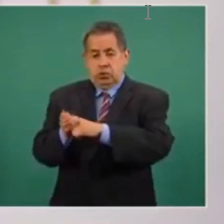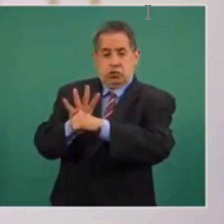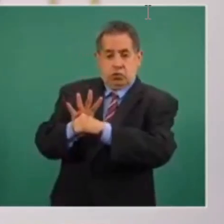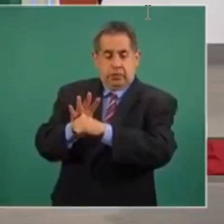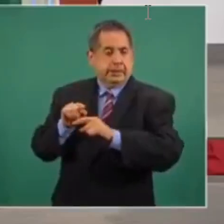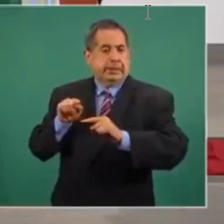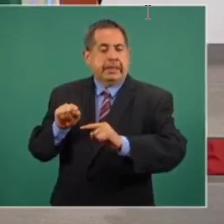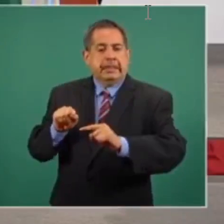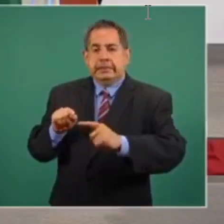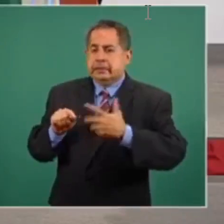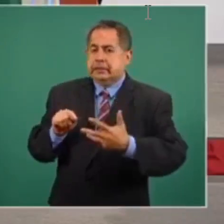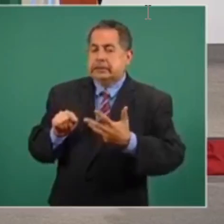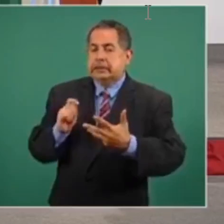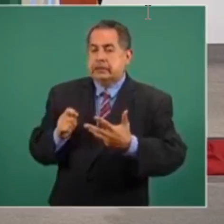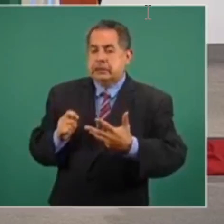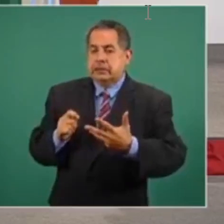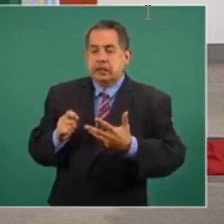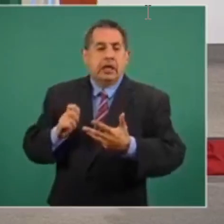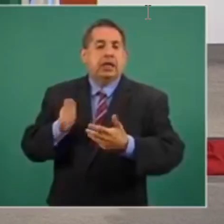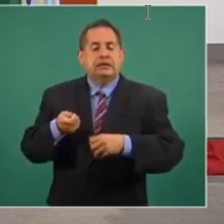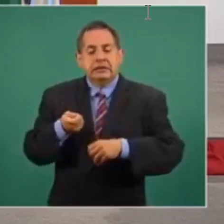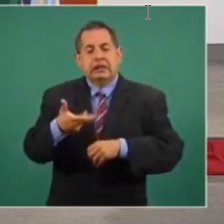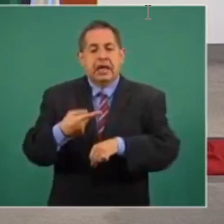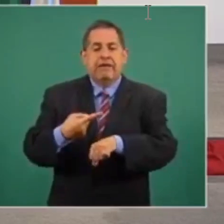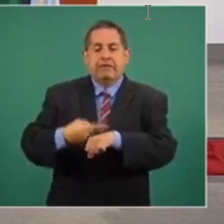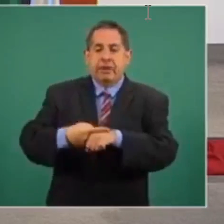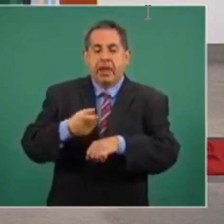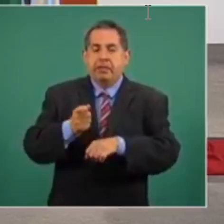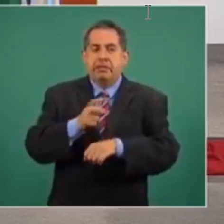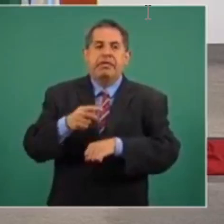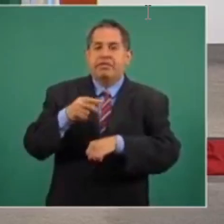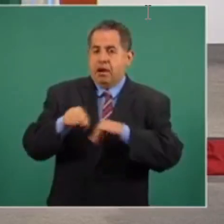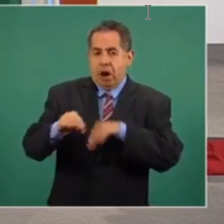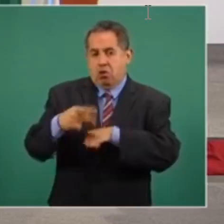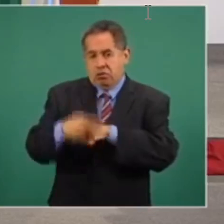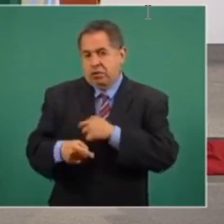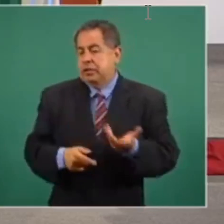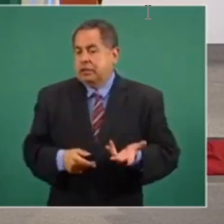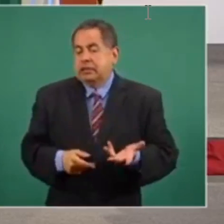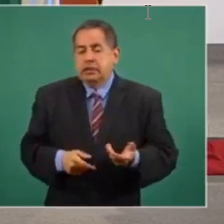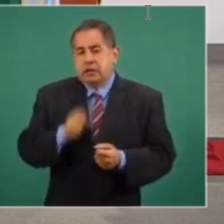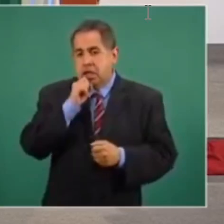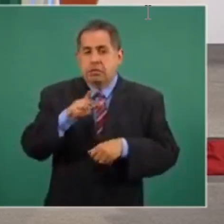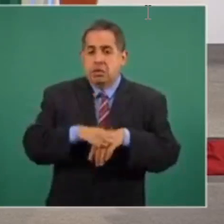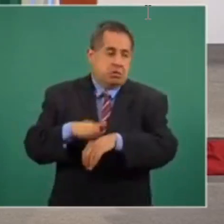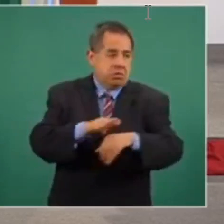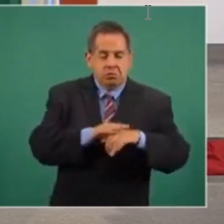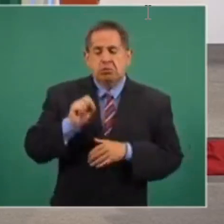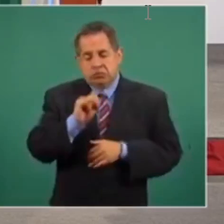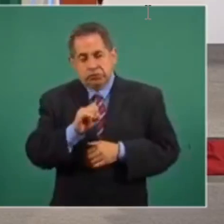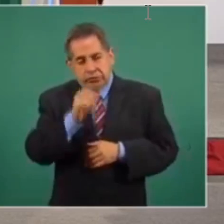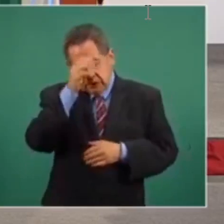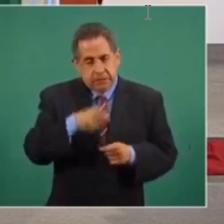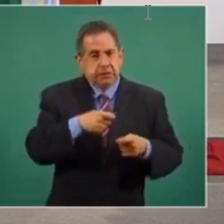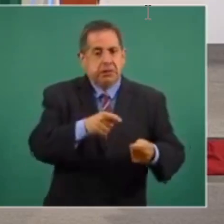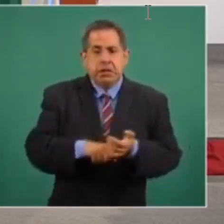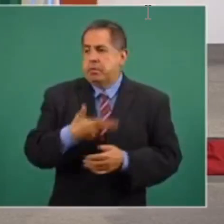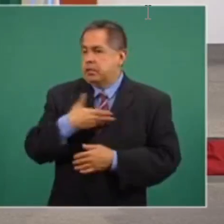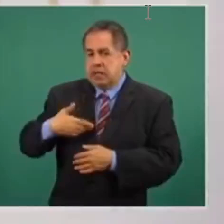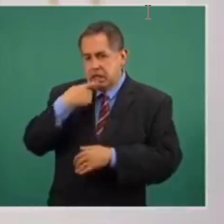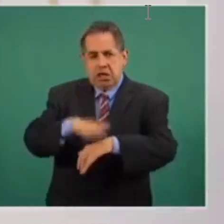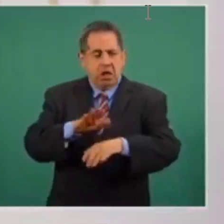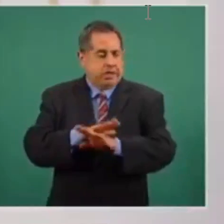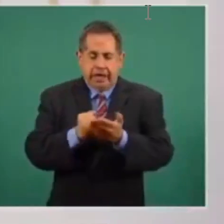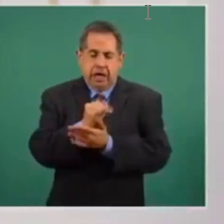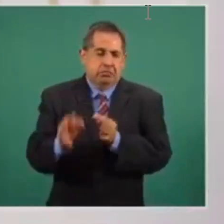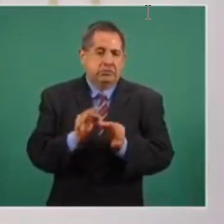se considera como una enfermedad de riesgo de trabajo, que esto también era muy importante y se lo solicitaron maestras y maestros al presidente, lo cual